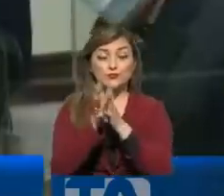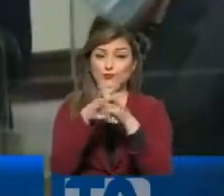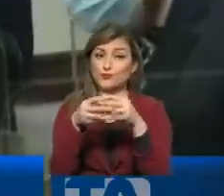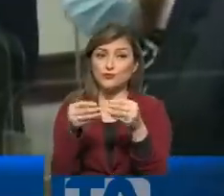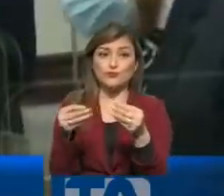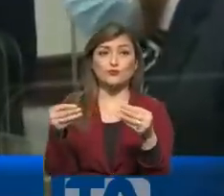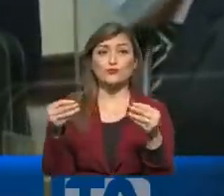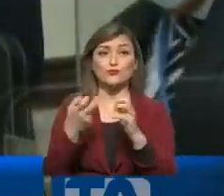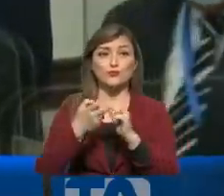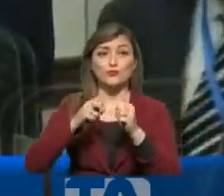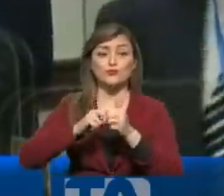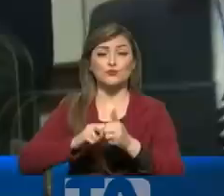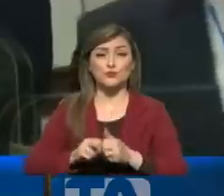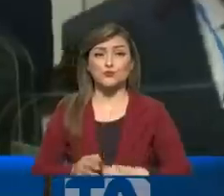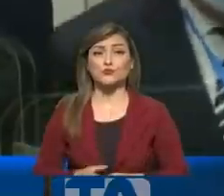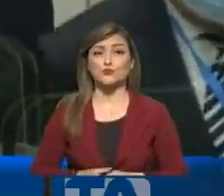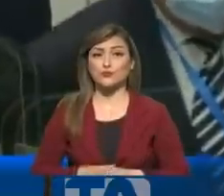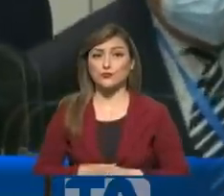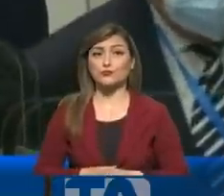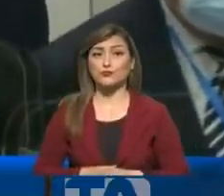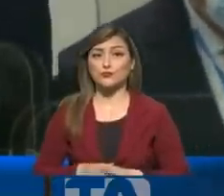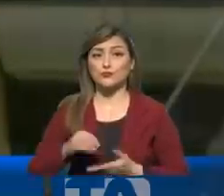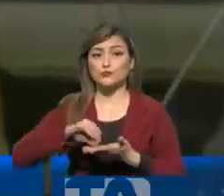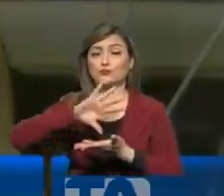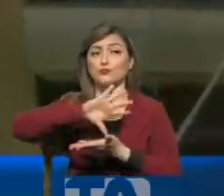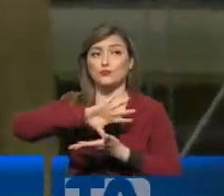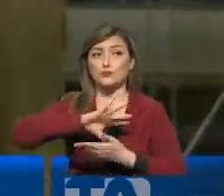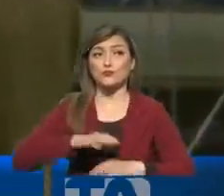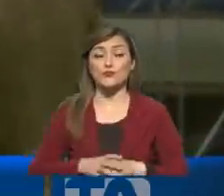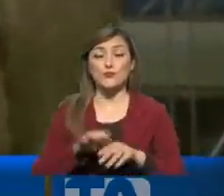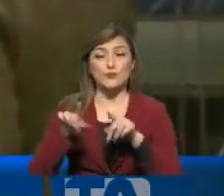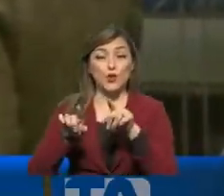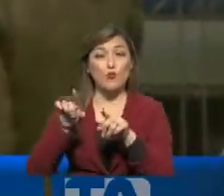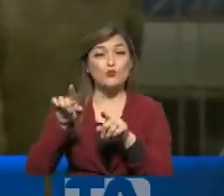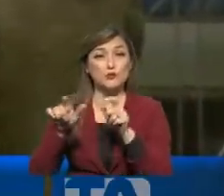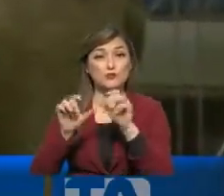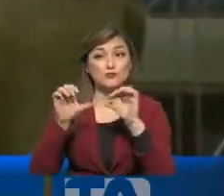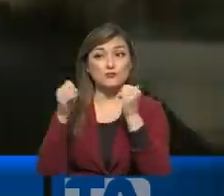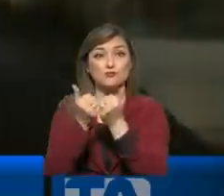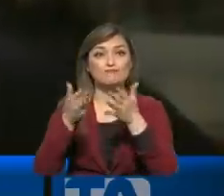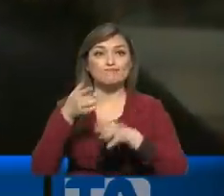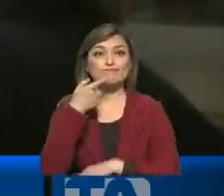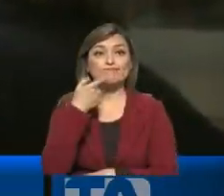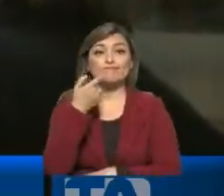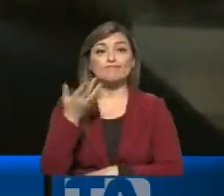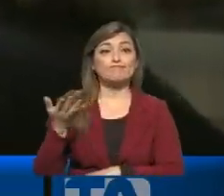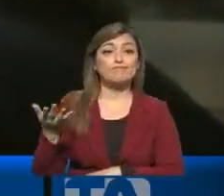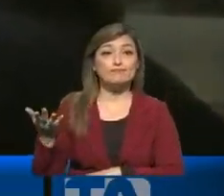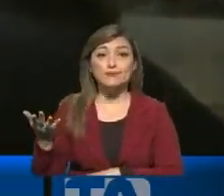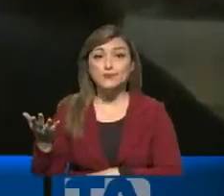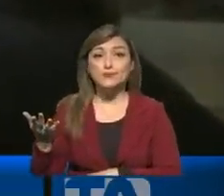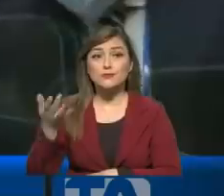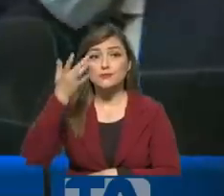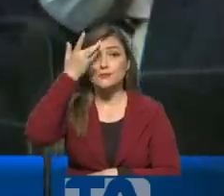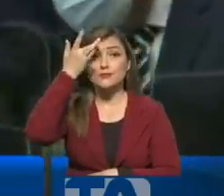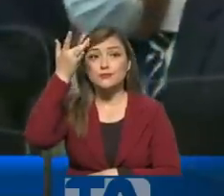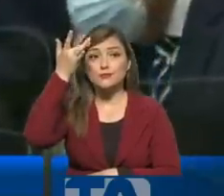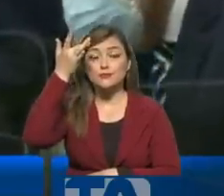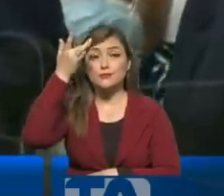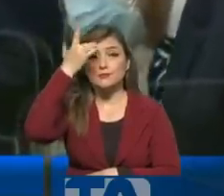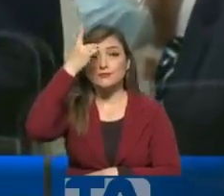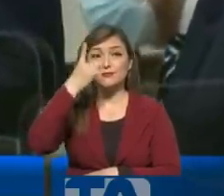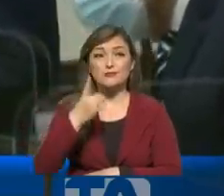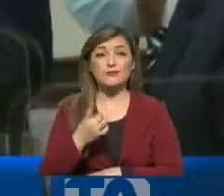todo este problema que se ha generado aquí en la Asamblea Nacional, que muchos legisladores han mencionado que es porque hay unas